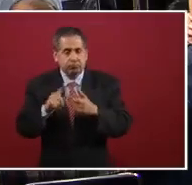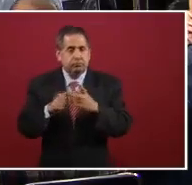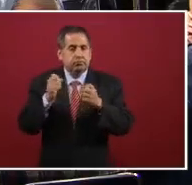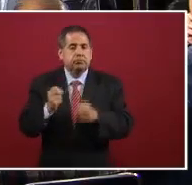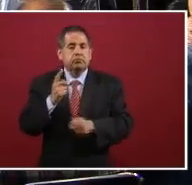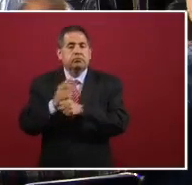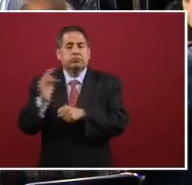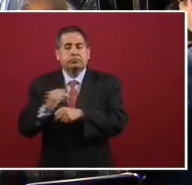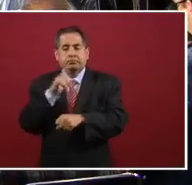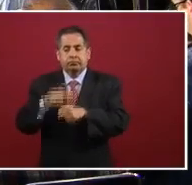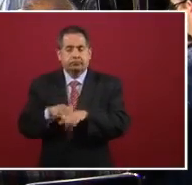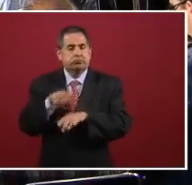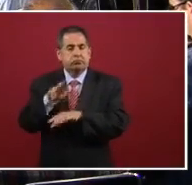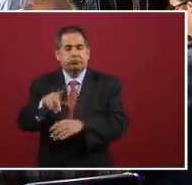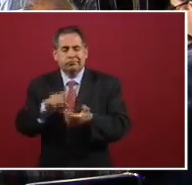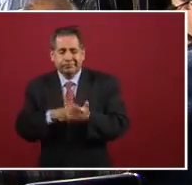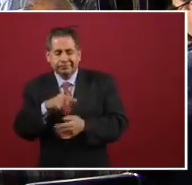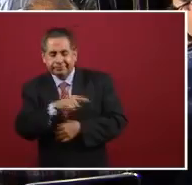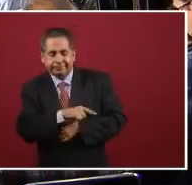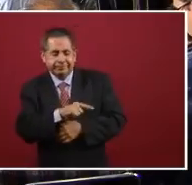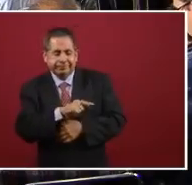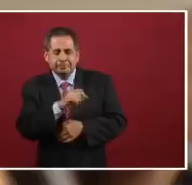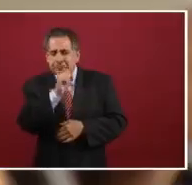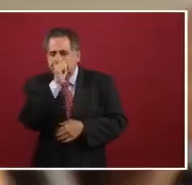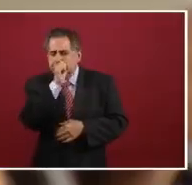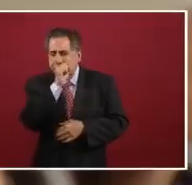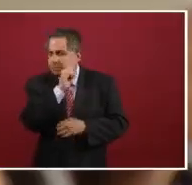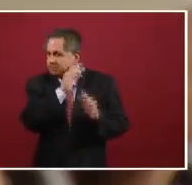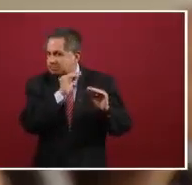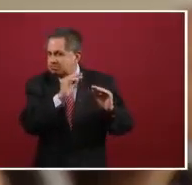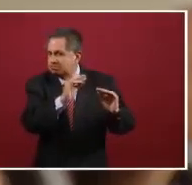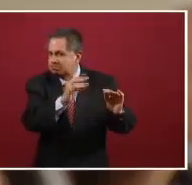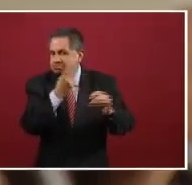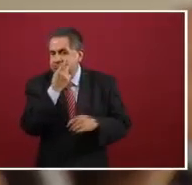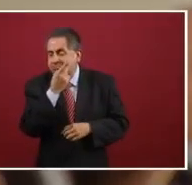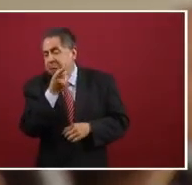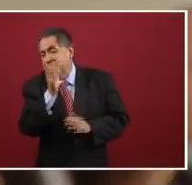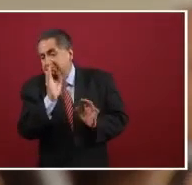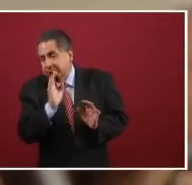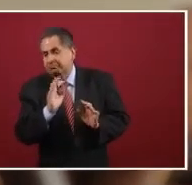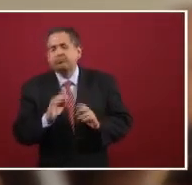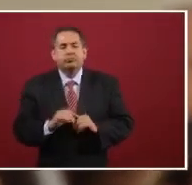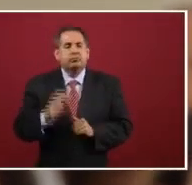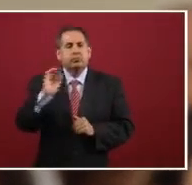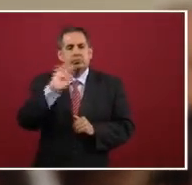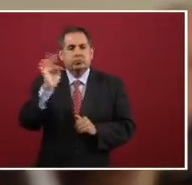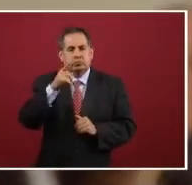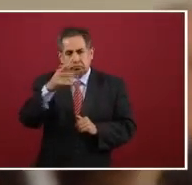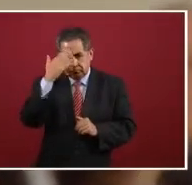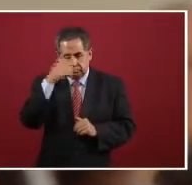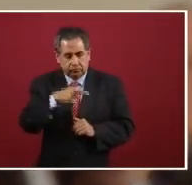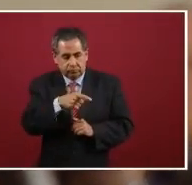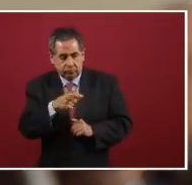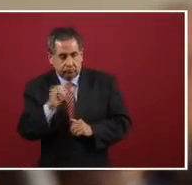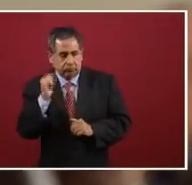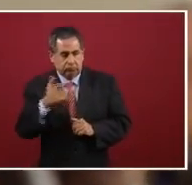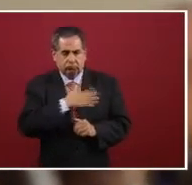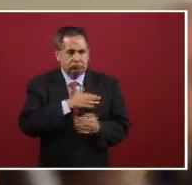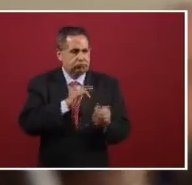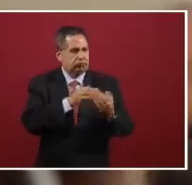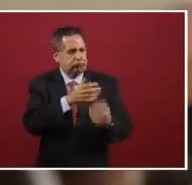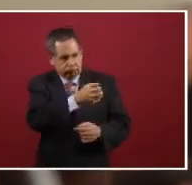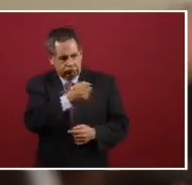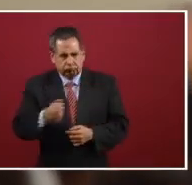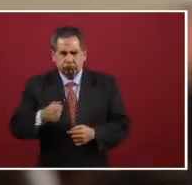Seguridad Federal sobre este rumor que dicen que existe, o si acaso usted citaría a alguno de ellos a la